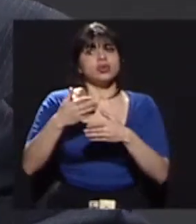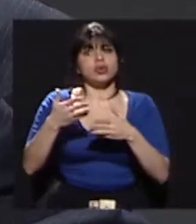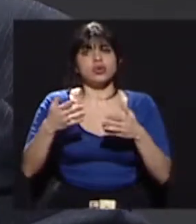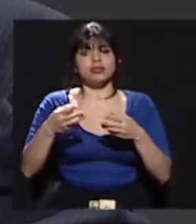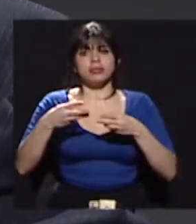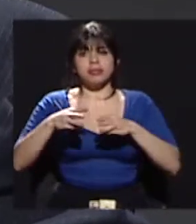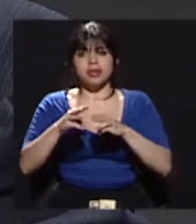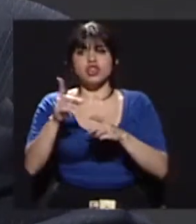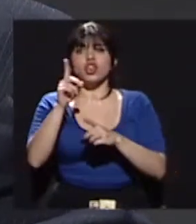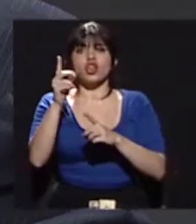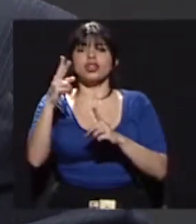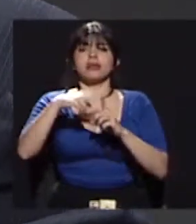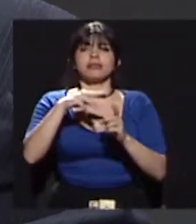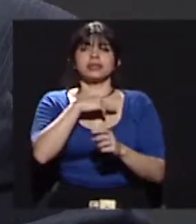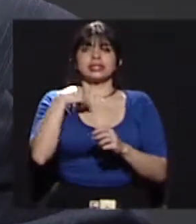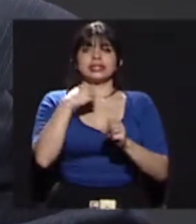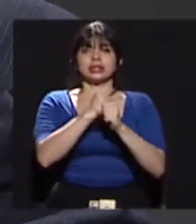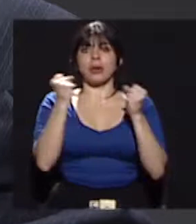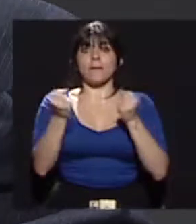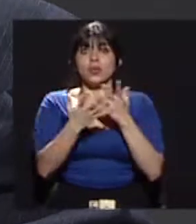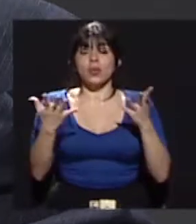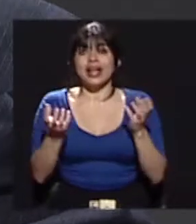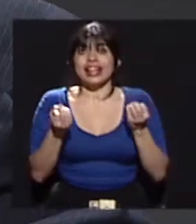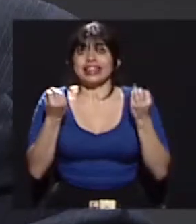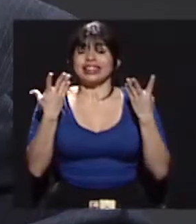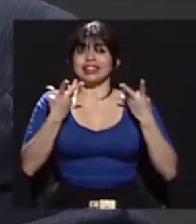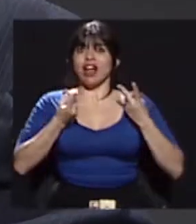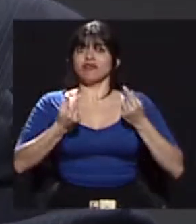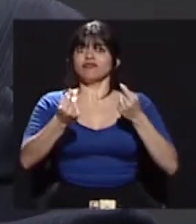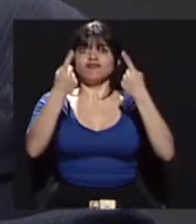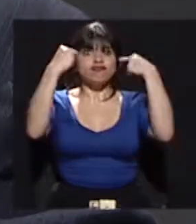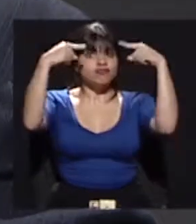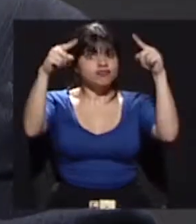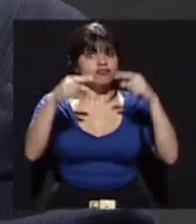pública y eficaces